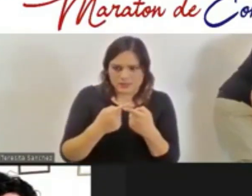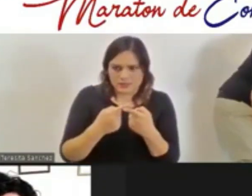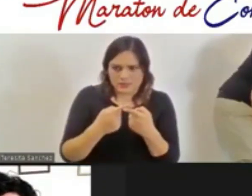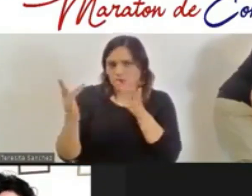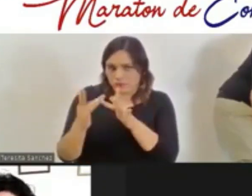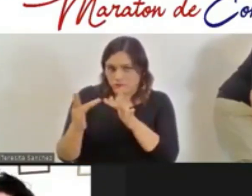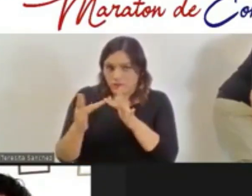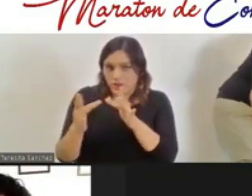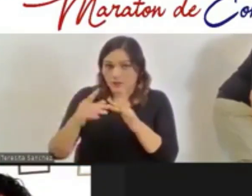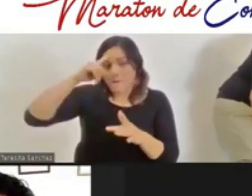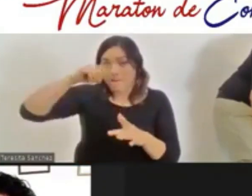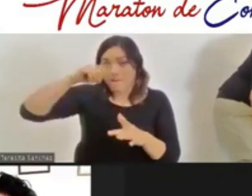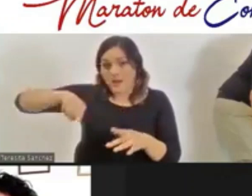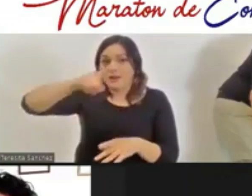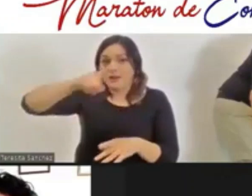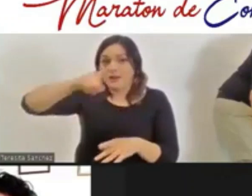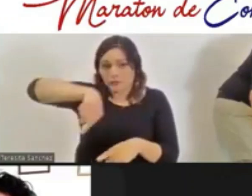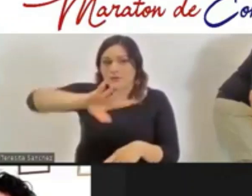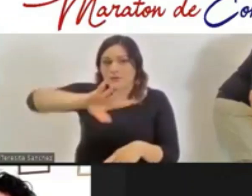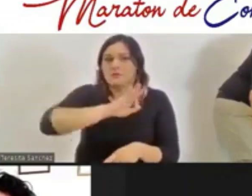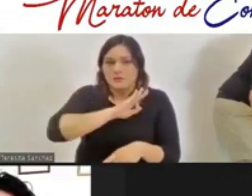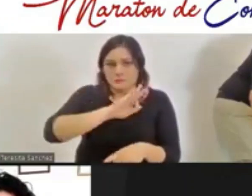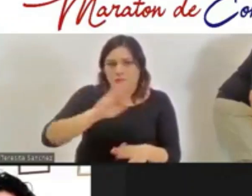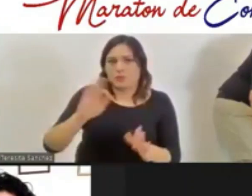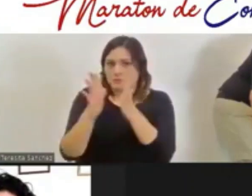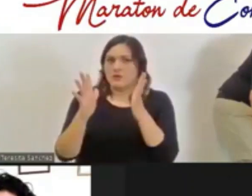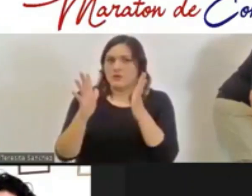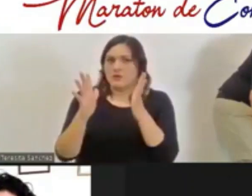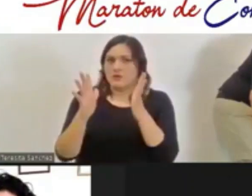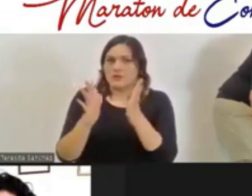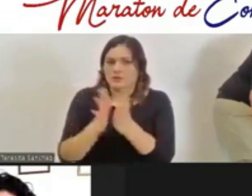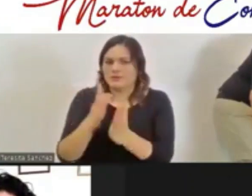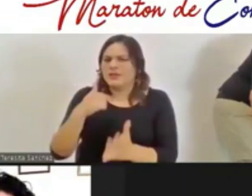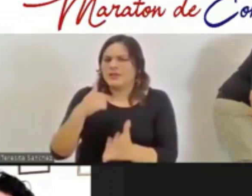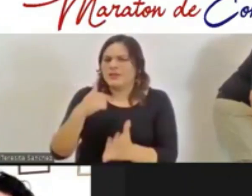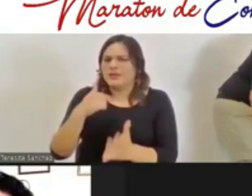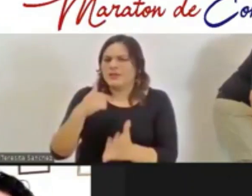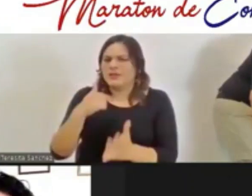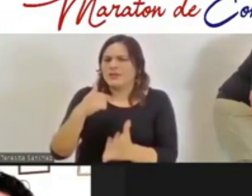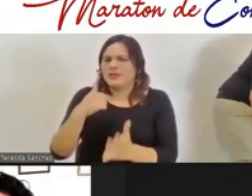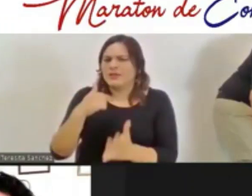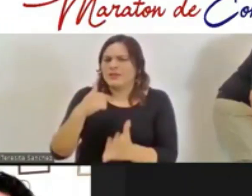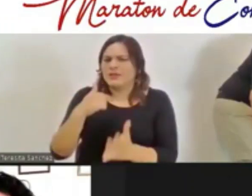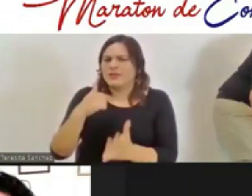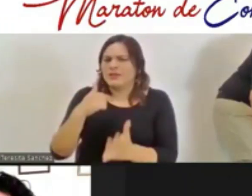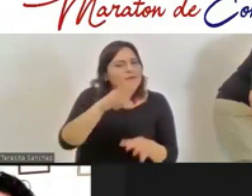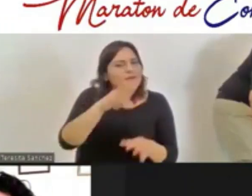a participar en esas mesas. Yo creo que lo que están haciendo es increíble. Yo creo que